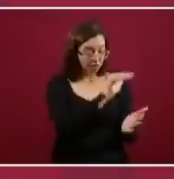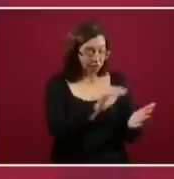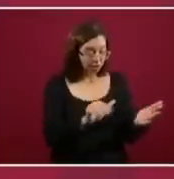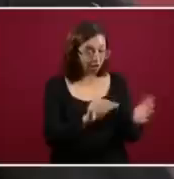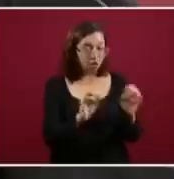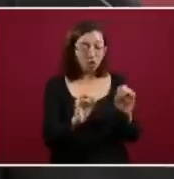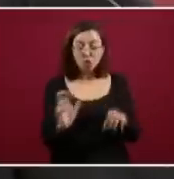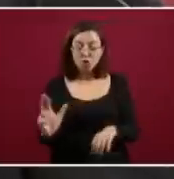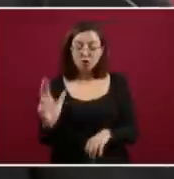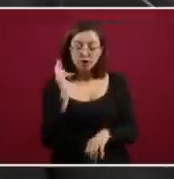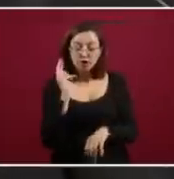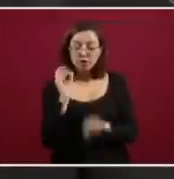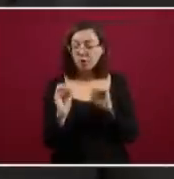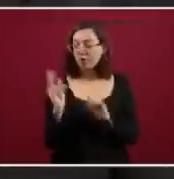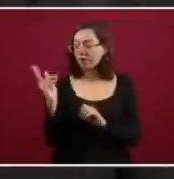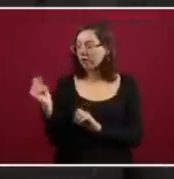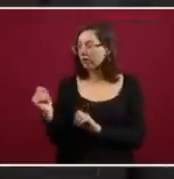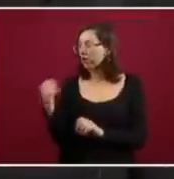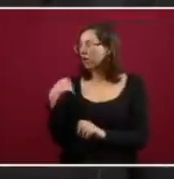en la televisión